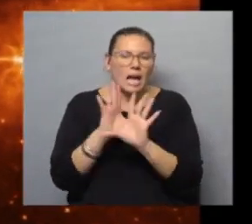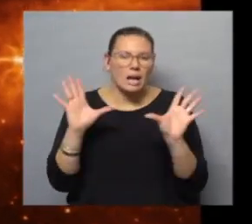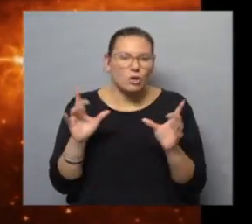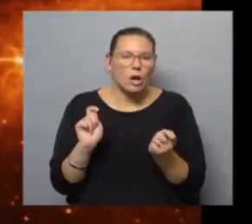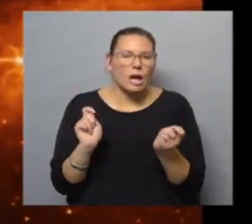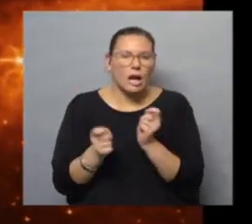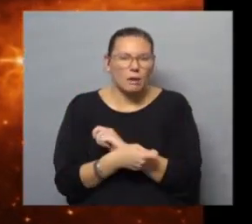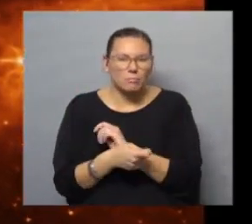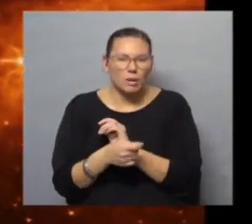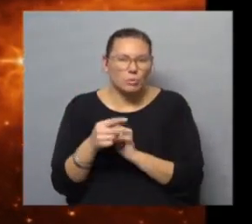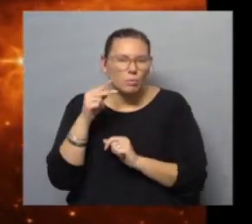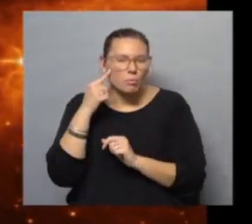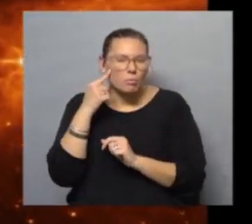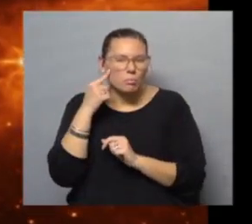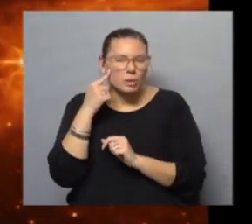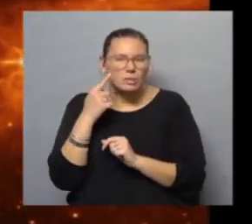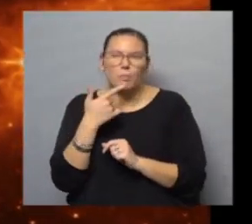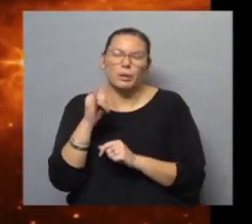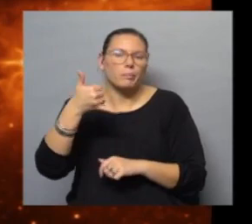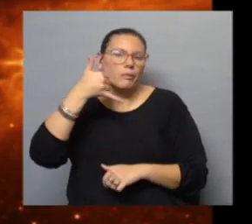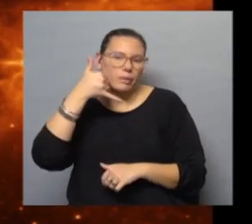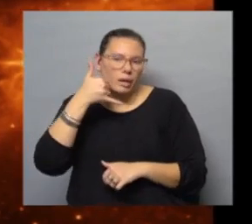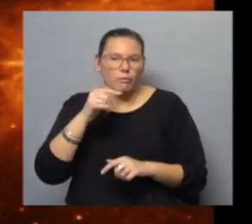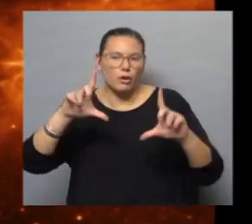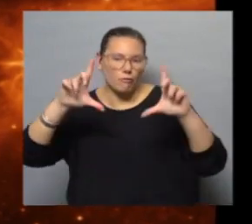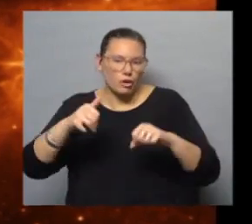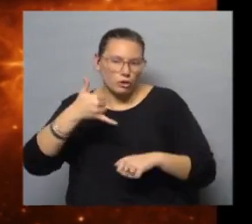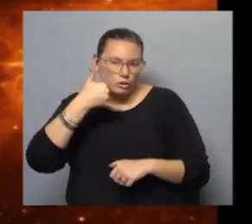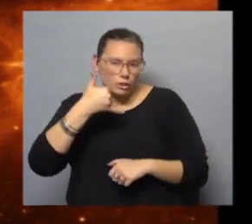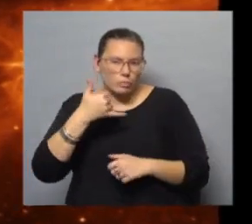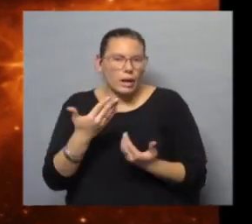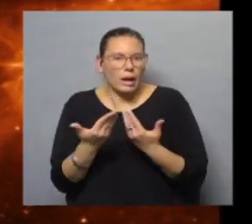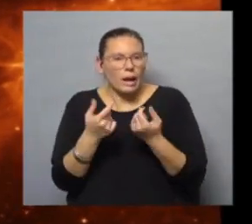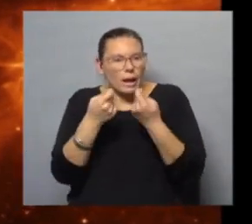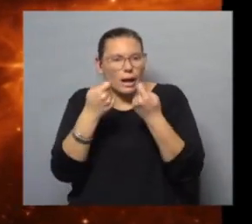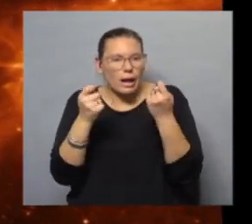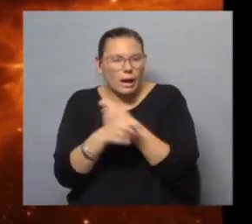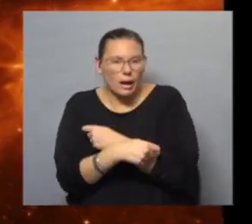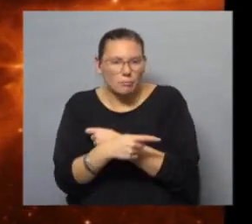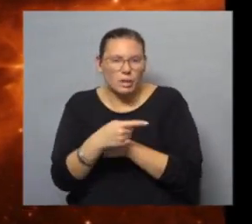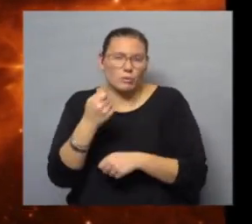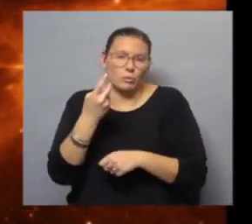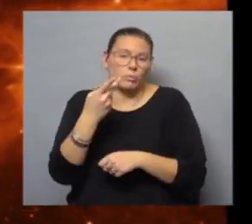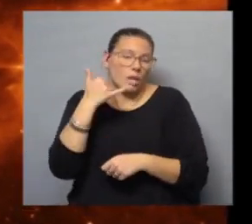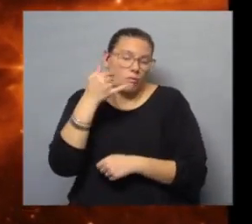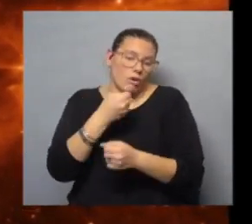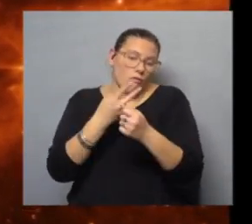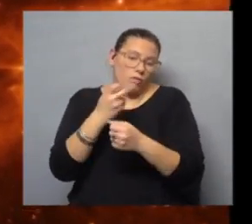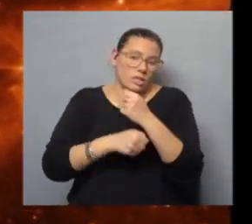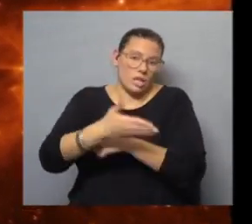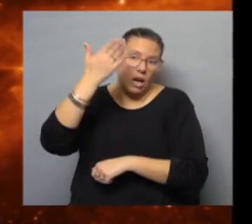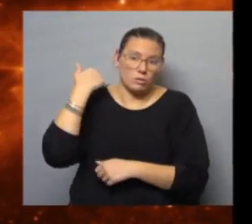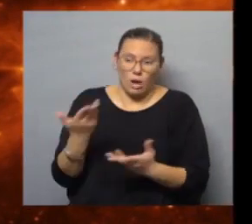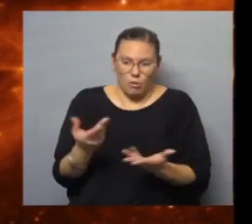cambia la definición. Si uno lo piensa en clave del teléfono que uno tiene de la foto del celular, Claro. es como cambiar desde un teléfono de hace 20 años a uno